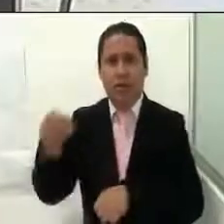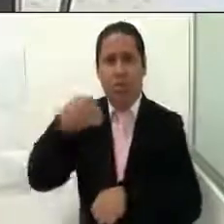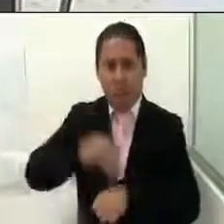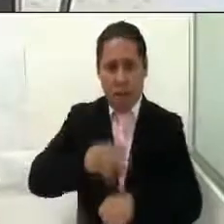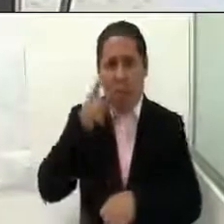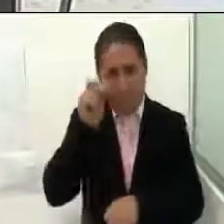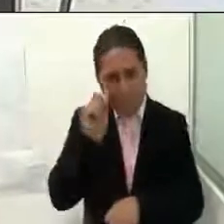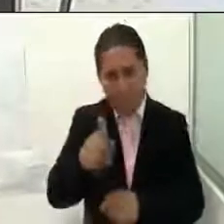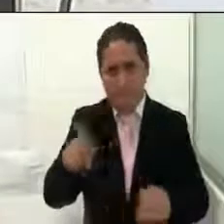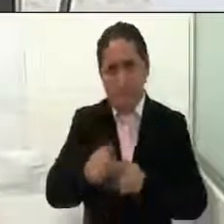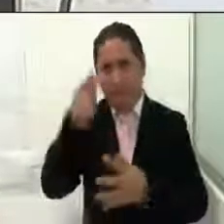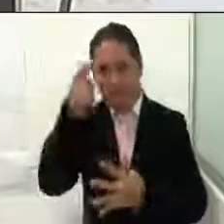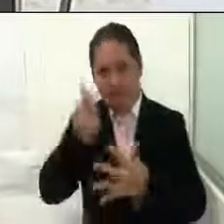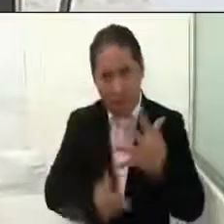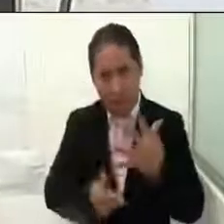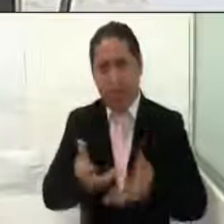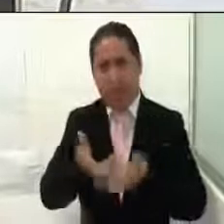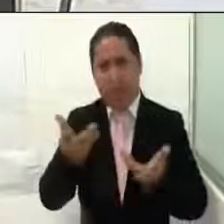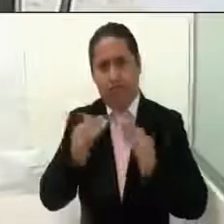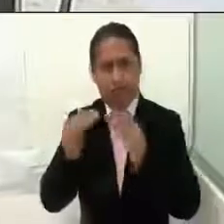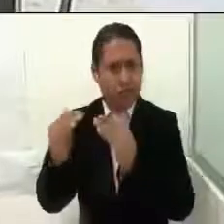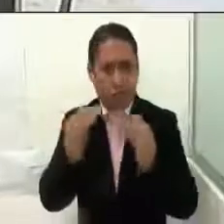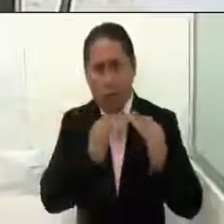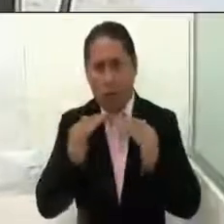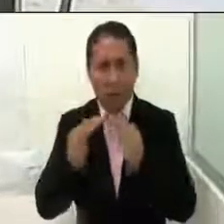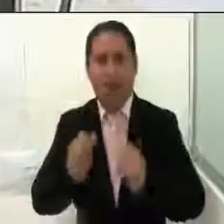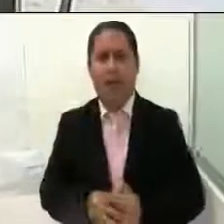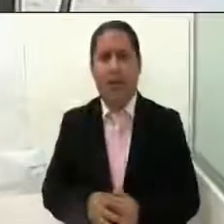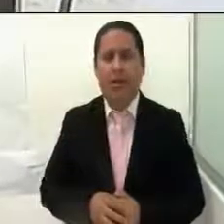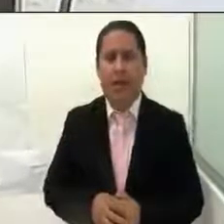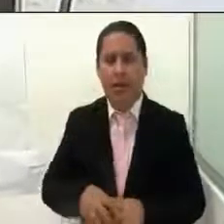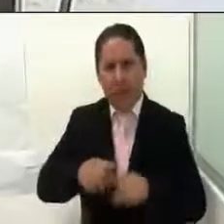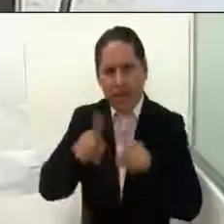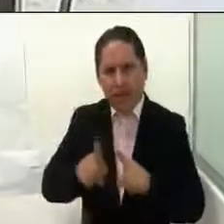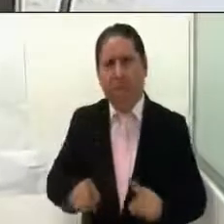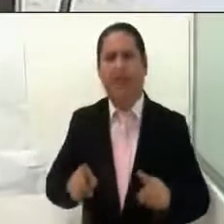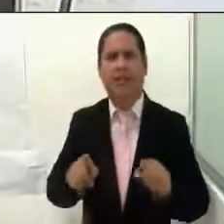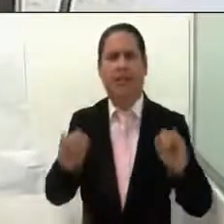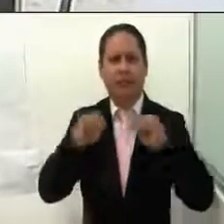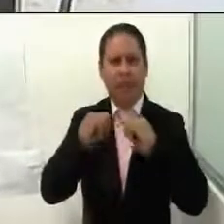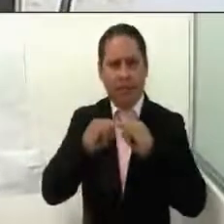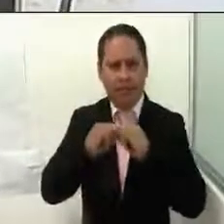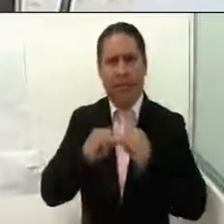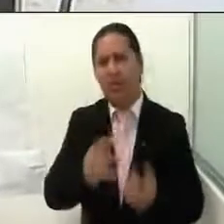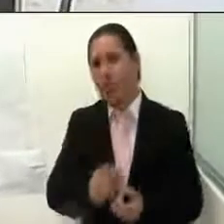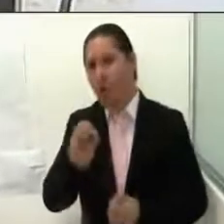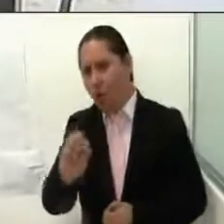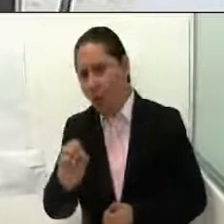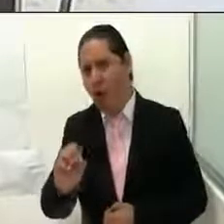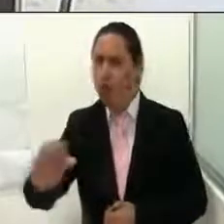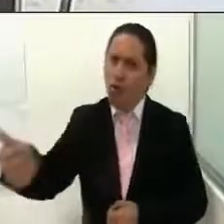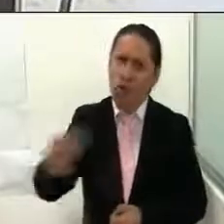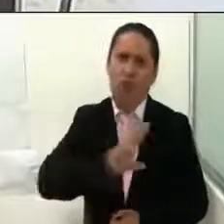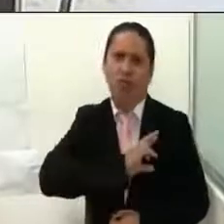en materia catastral diferentes dependencias y a particulares en las oficinas centrales